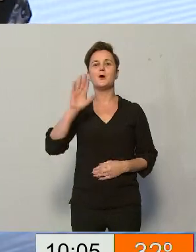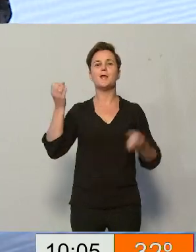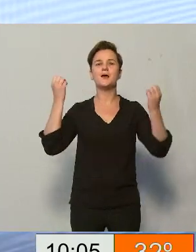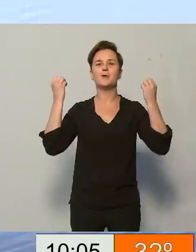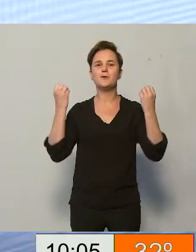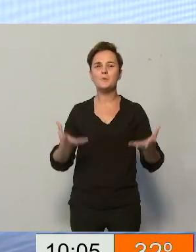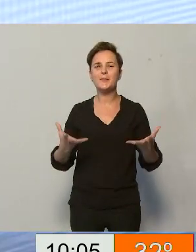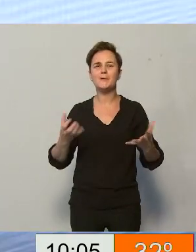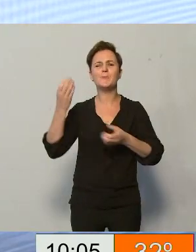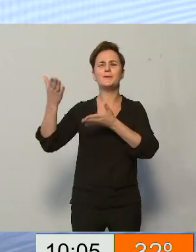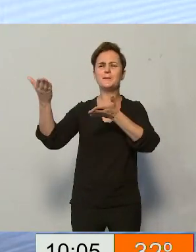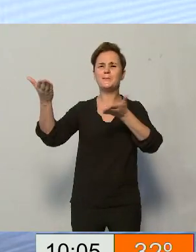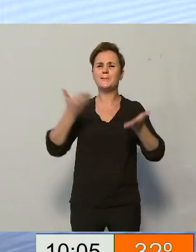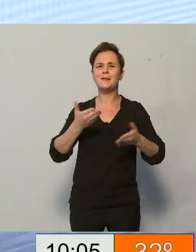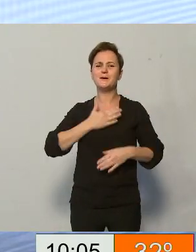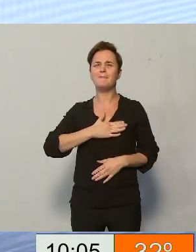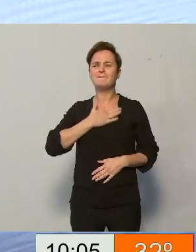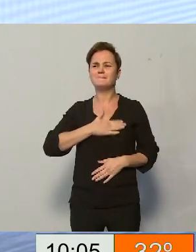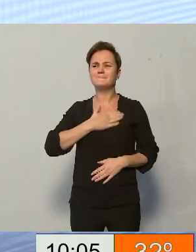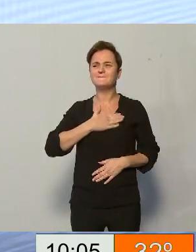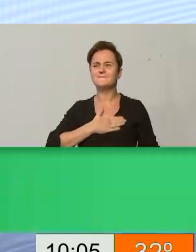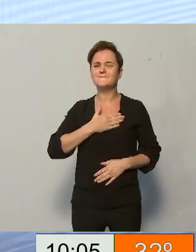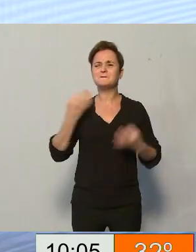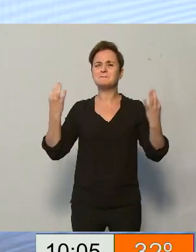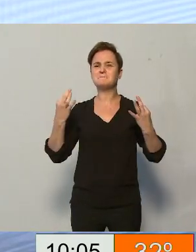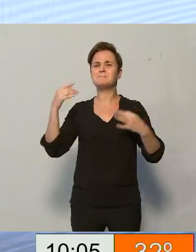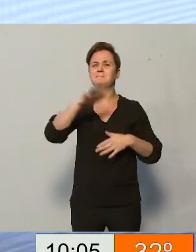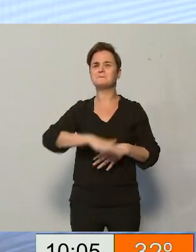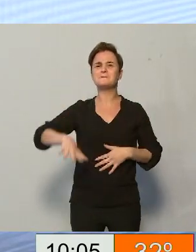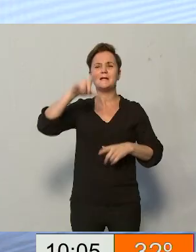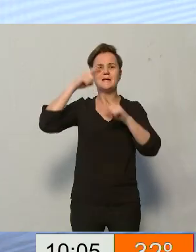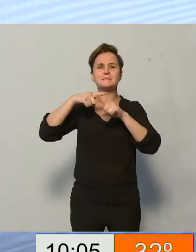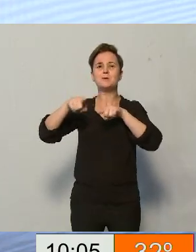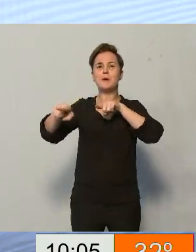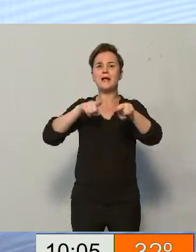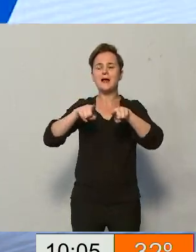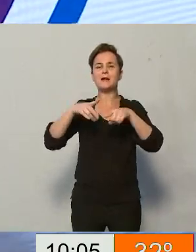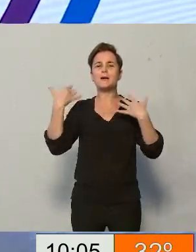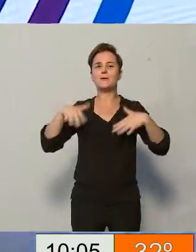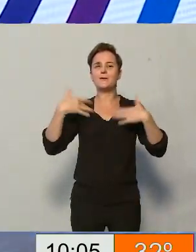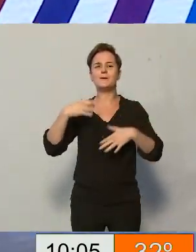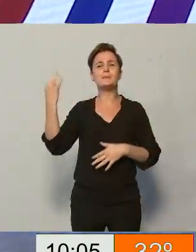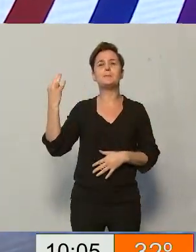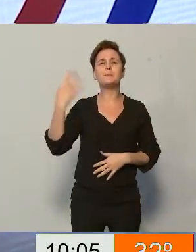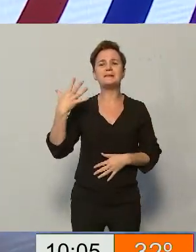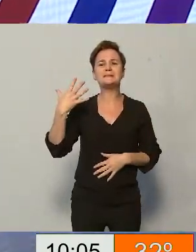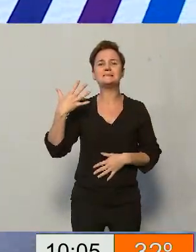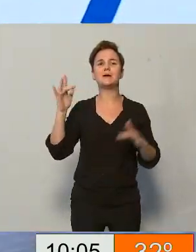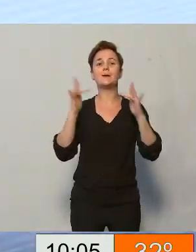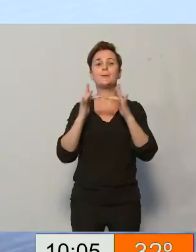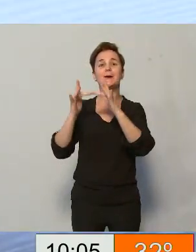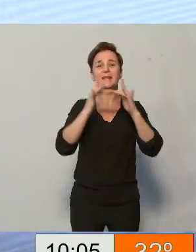¿cómo andan? Bienvenidos. Qué alegría encontrarnos aquí en esta Expo Carreras, en esta edición especial, edición